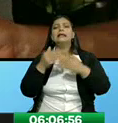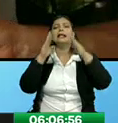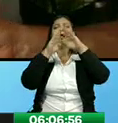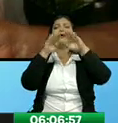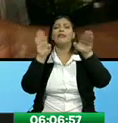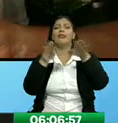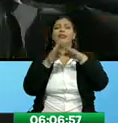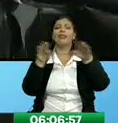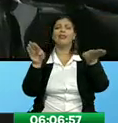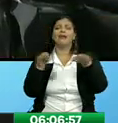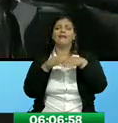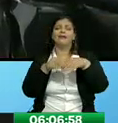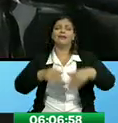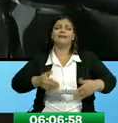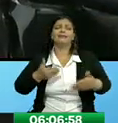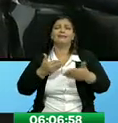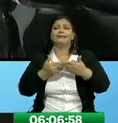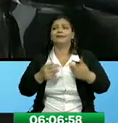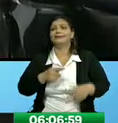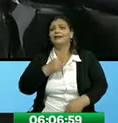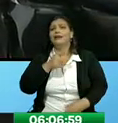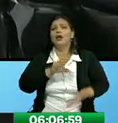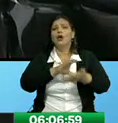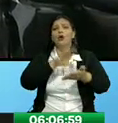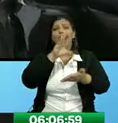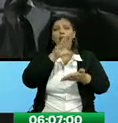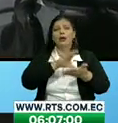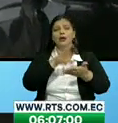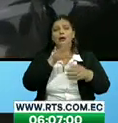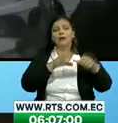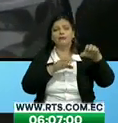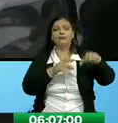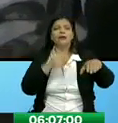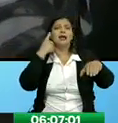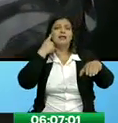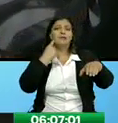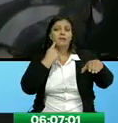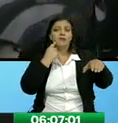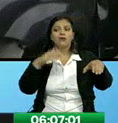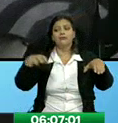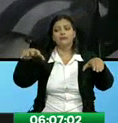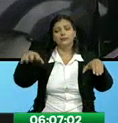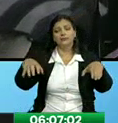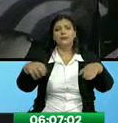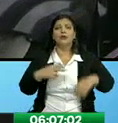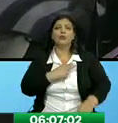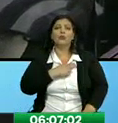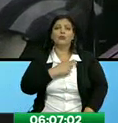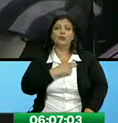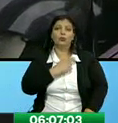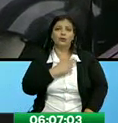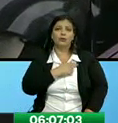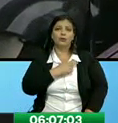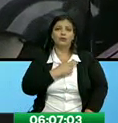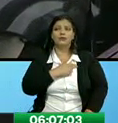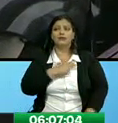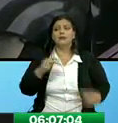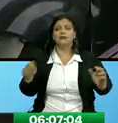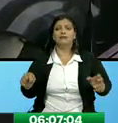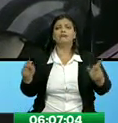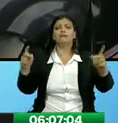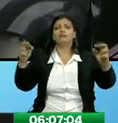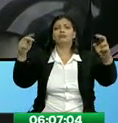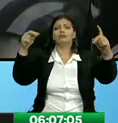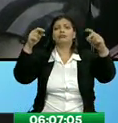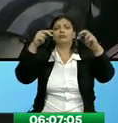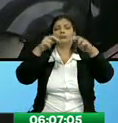falta el puente, a los estudiantes, si les hace a las personas transeúntes que cruzaban este puente. Claro, pero dice... Lo salió barata. Claro, decía